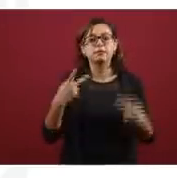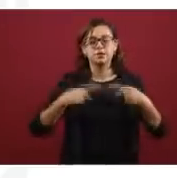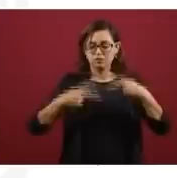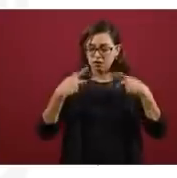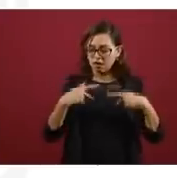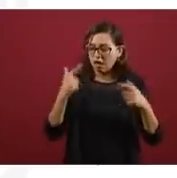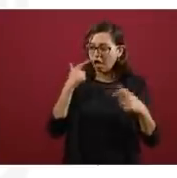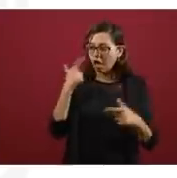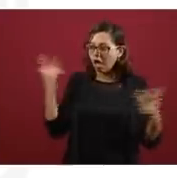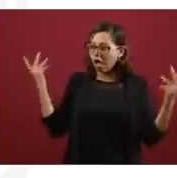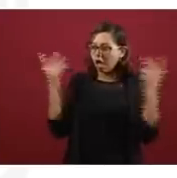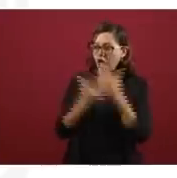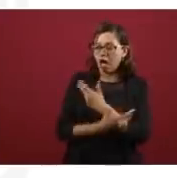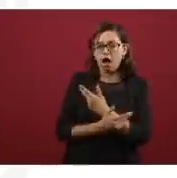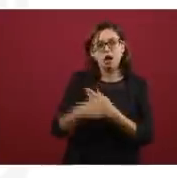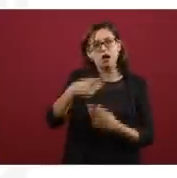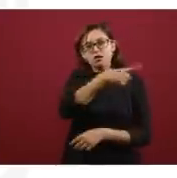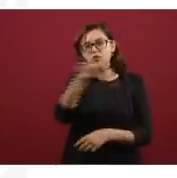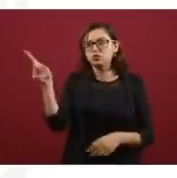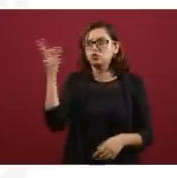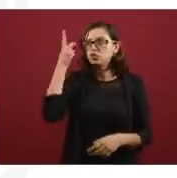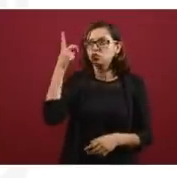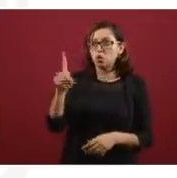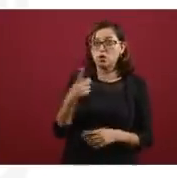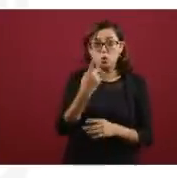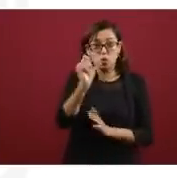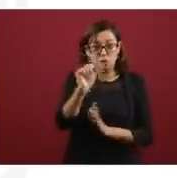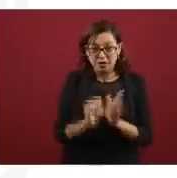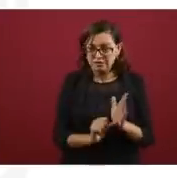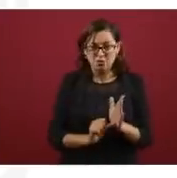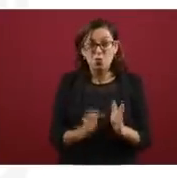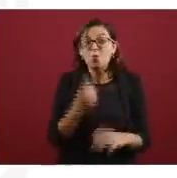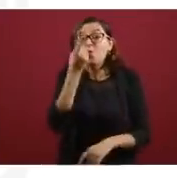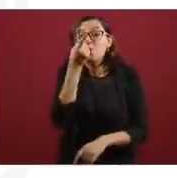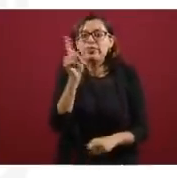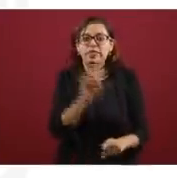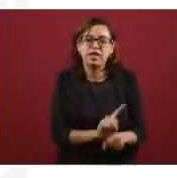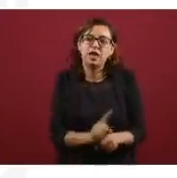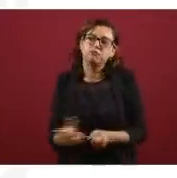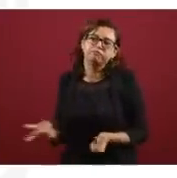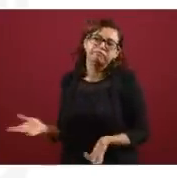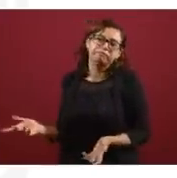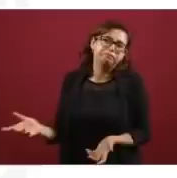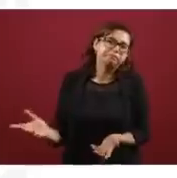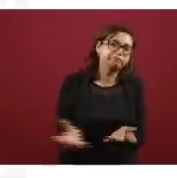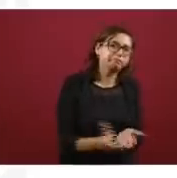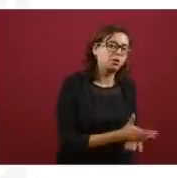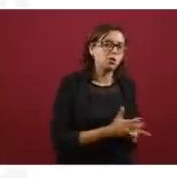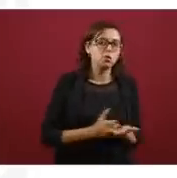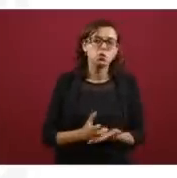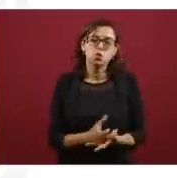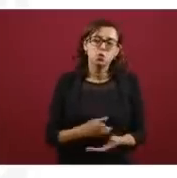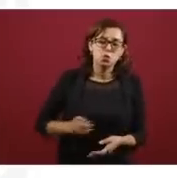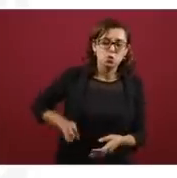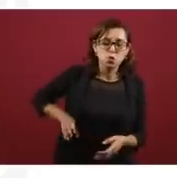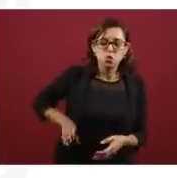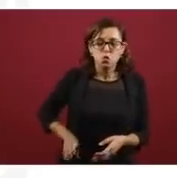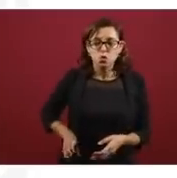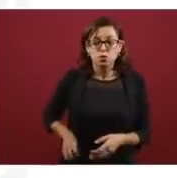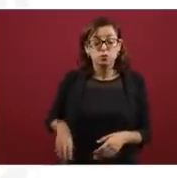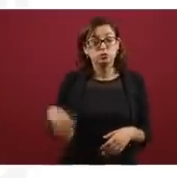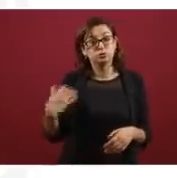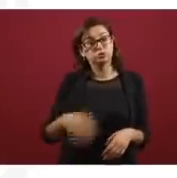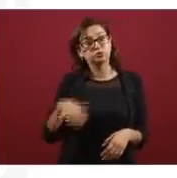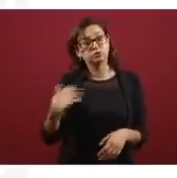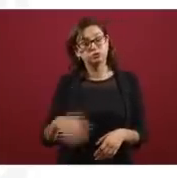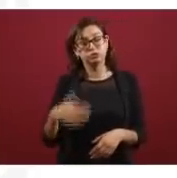dando cuenta, pues, que estos gasolineros, ya no digo en un mes, en un día, hacen una gran diferencia, pudiendo repercutir